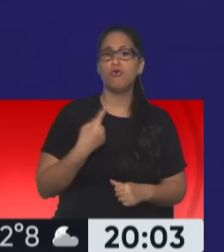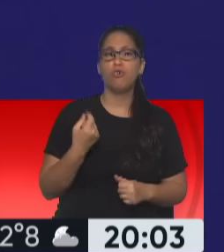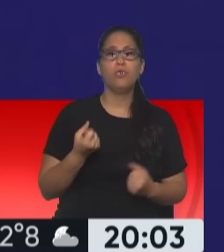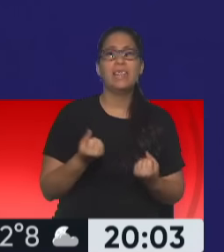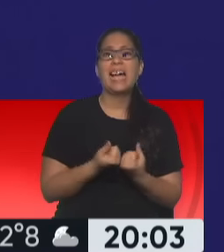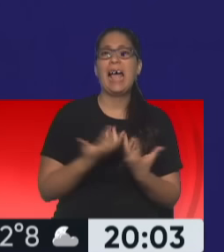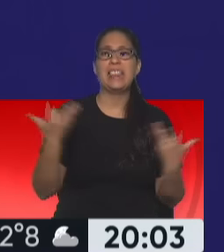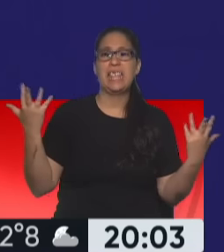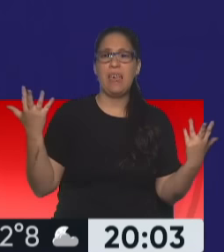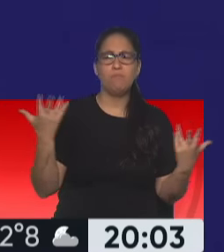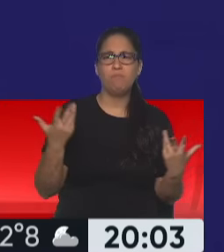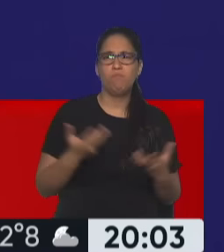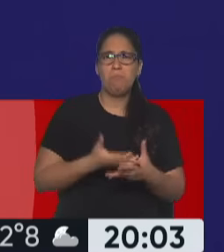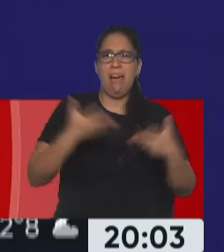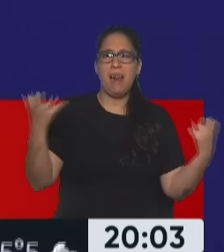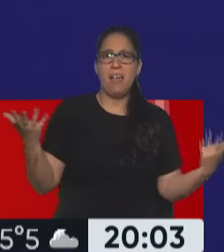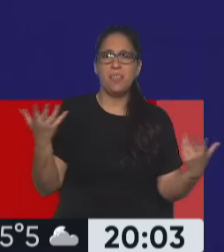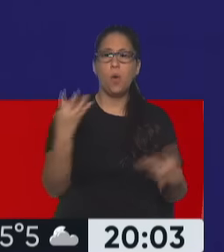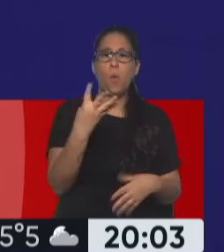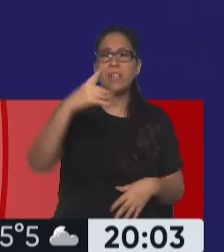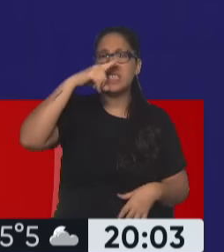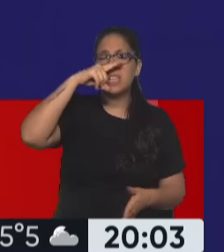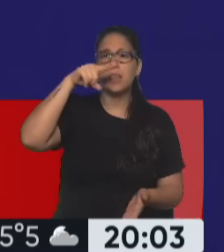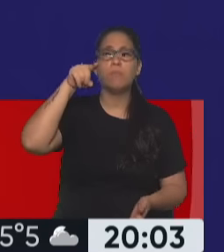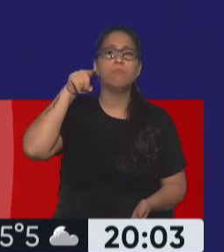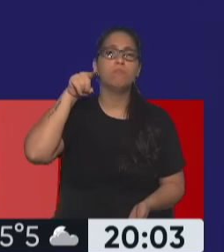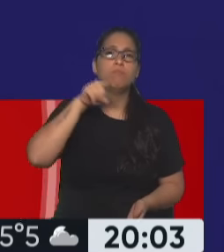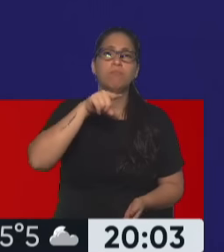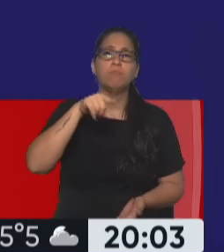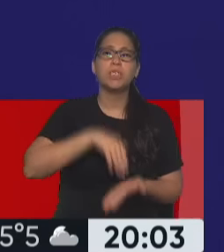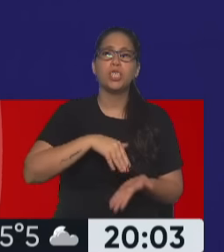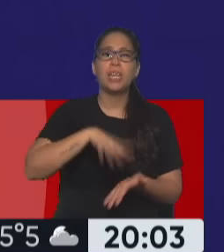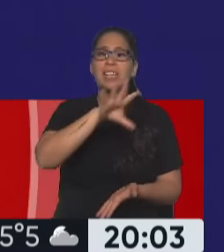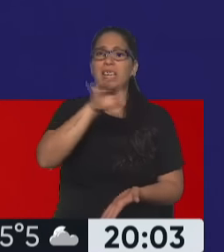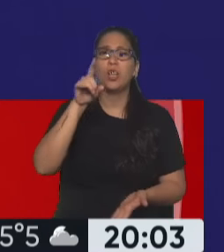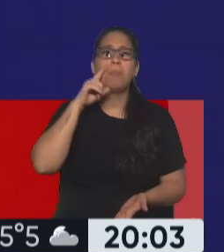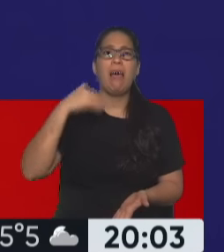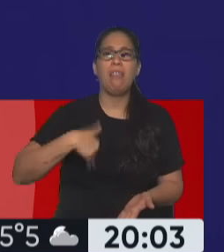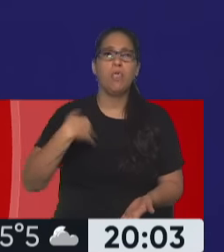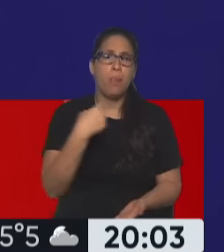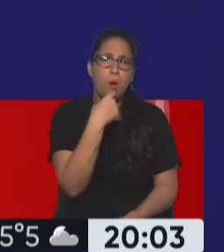grande. Digamos, tenemos que reportarle a 47,5 millones de argentinos.